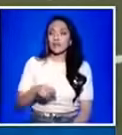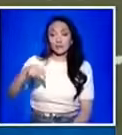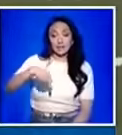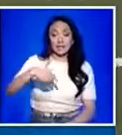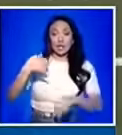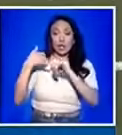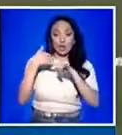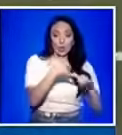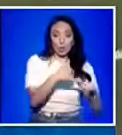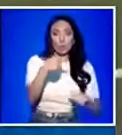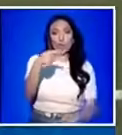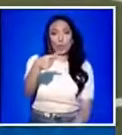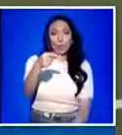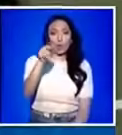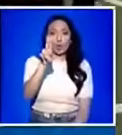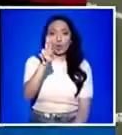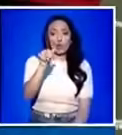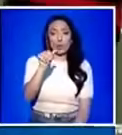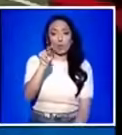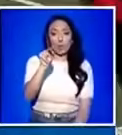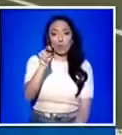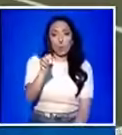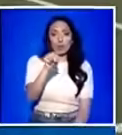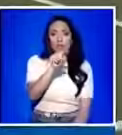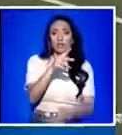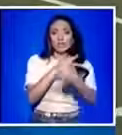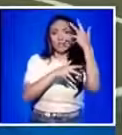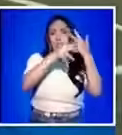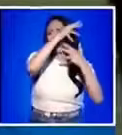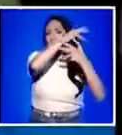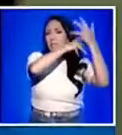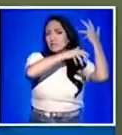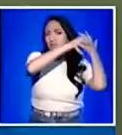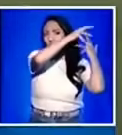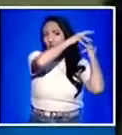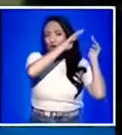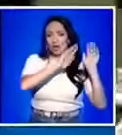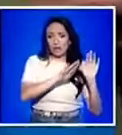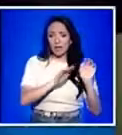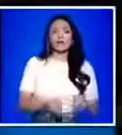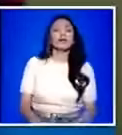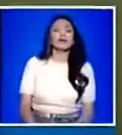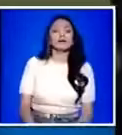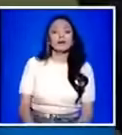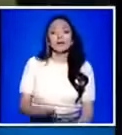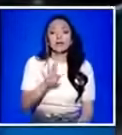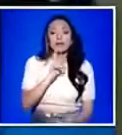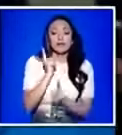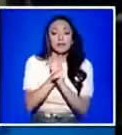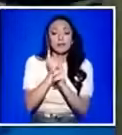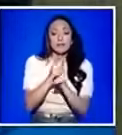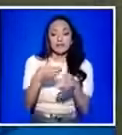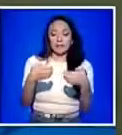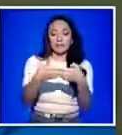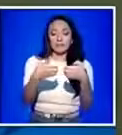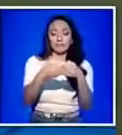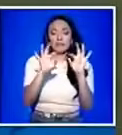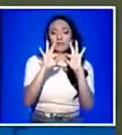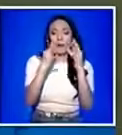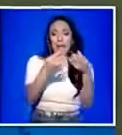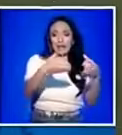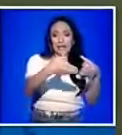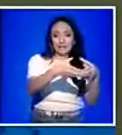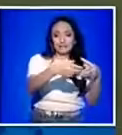que sí. El equipo tiene mucha historia aquí en la Liga Barrial San Roque. La verdad que es un equipo familiar.